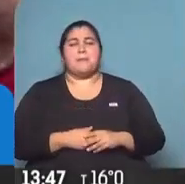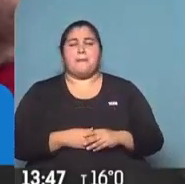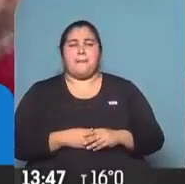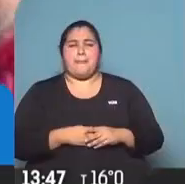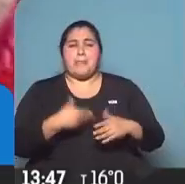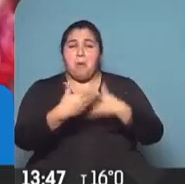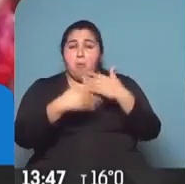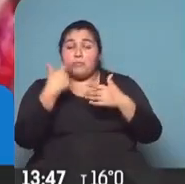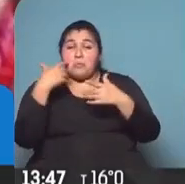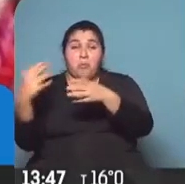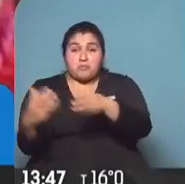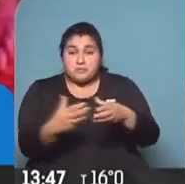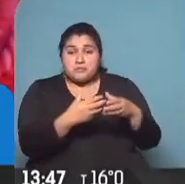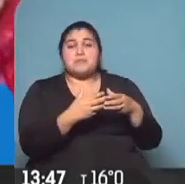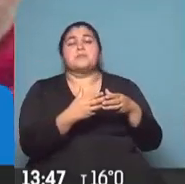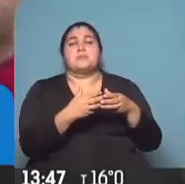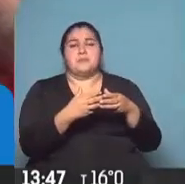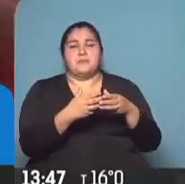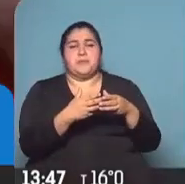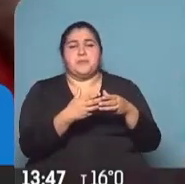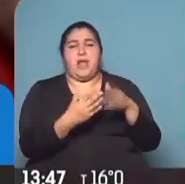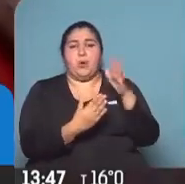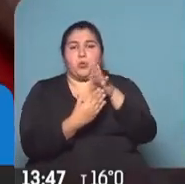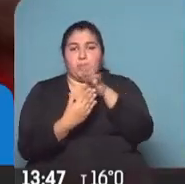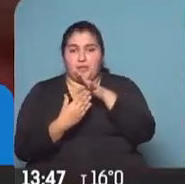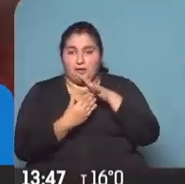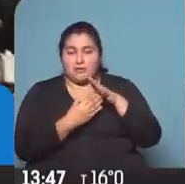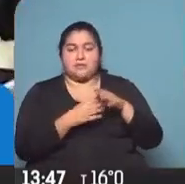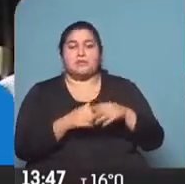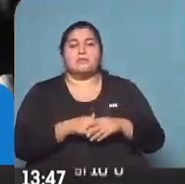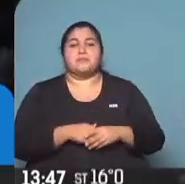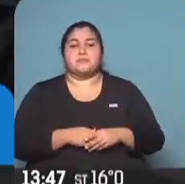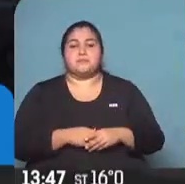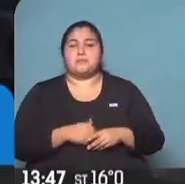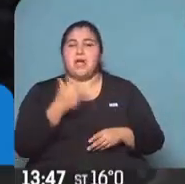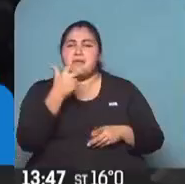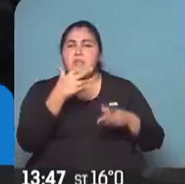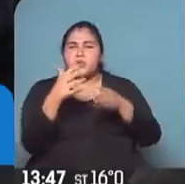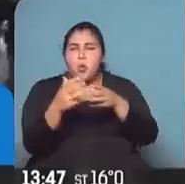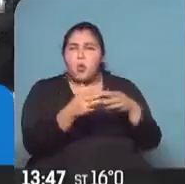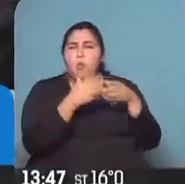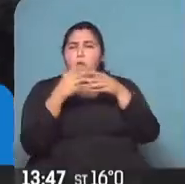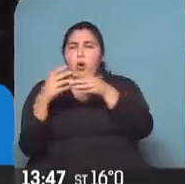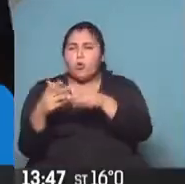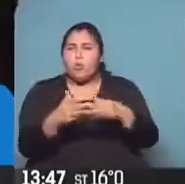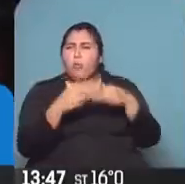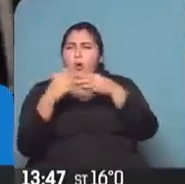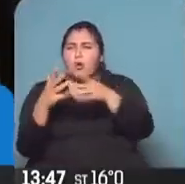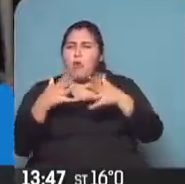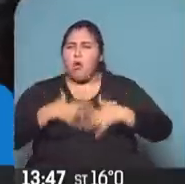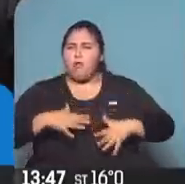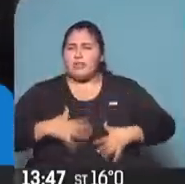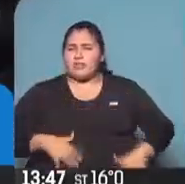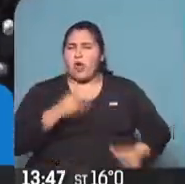su aproximación al barco y autoridades restricciones diciendo los uniformes históricos